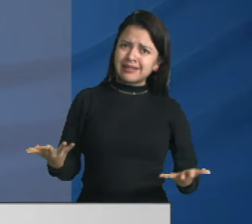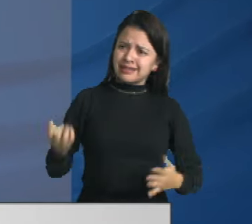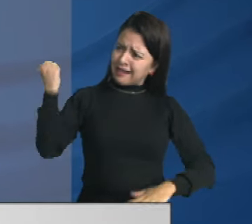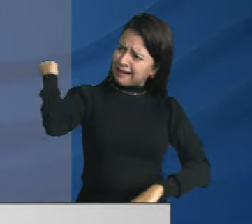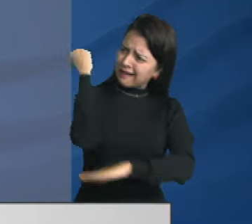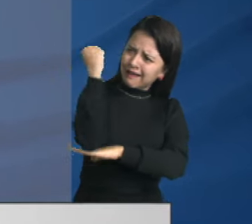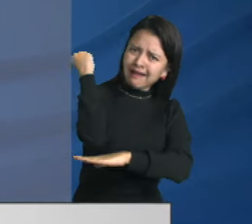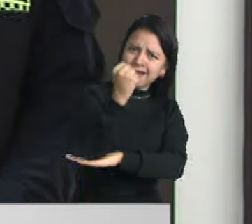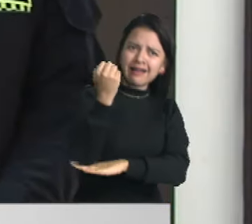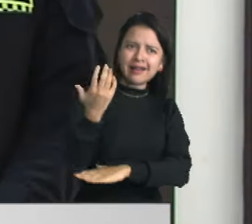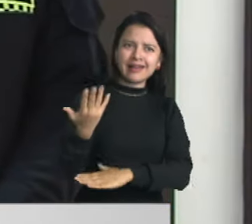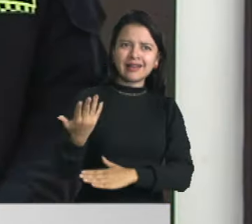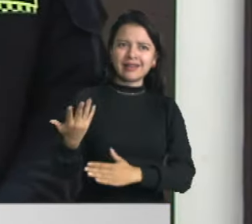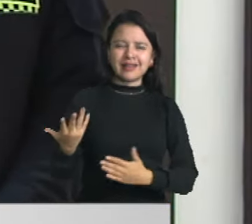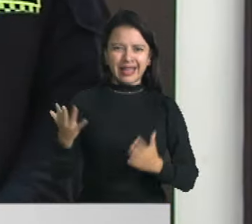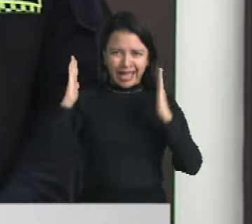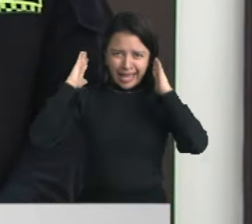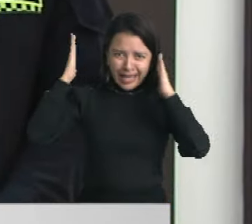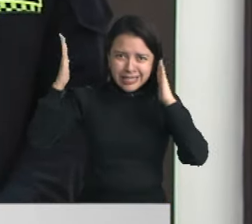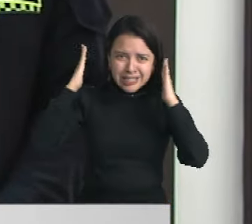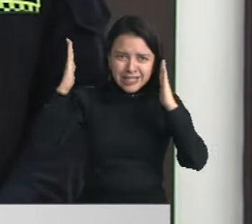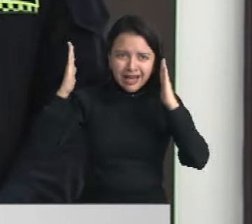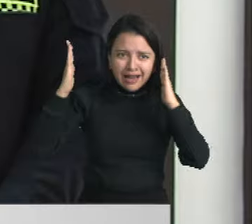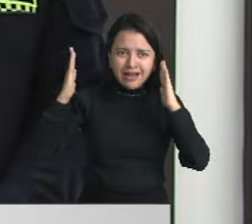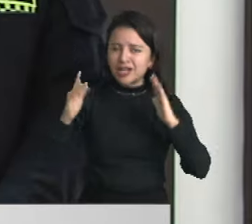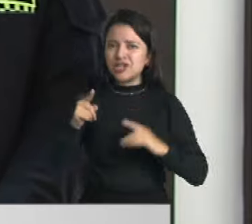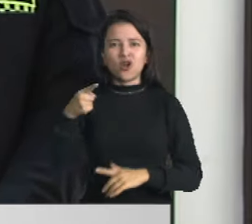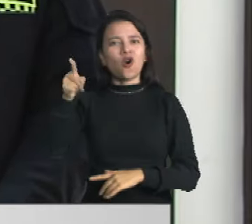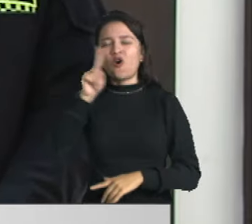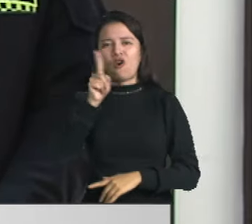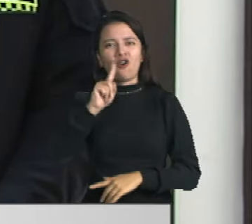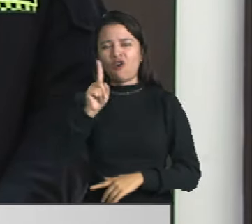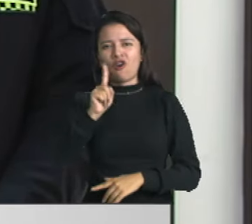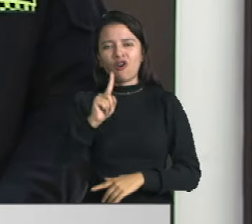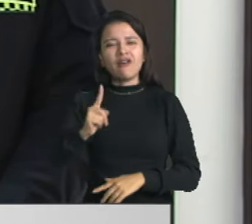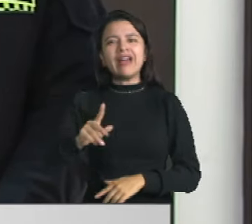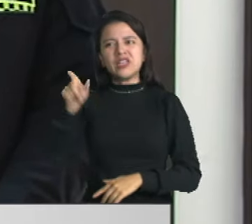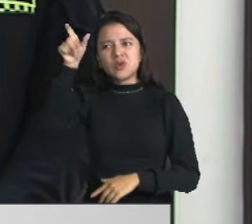gente diciendo o creyéndose hincha, que lo único que son bandidos, criminales,